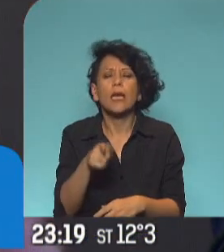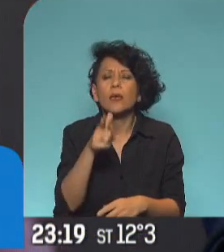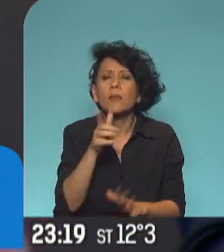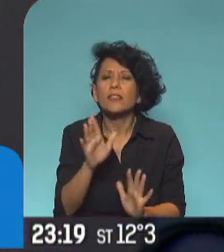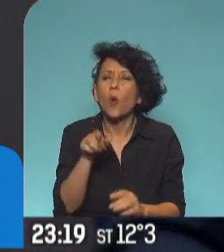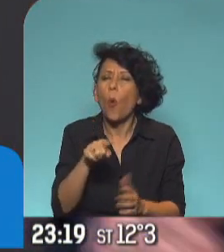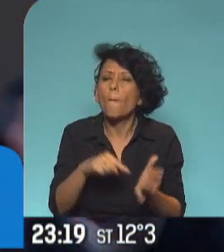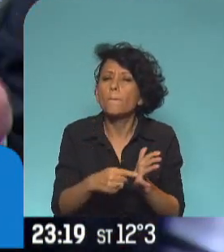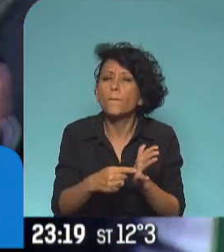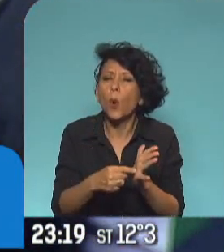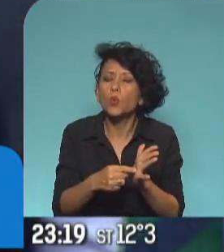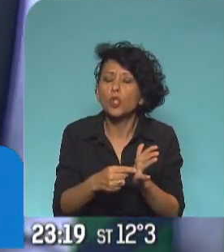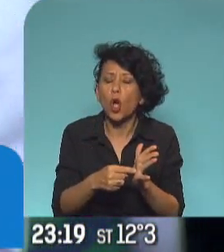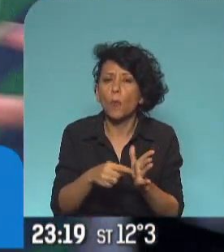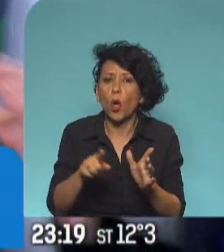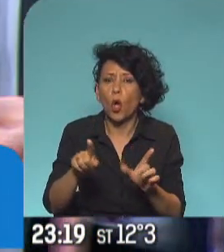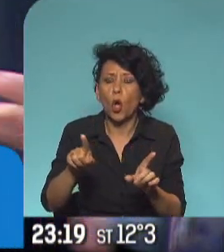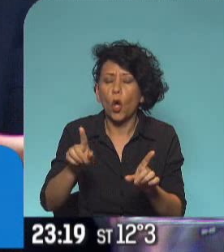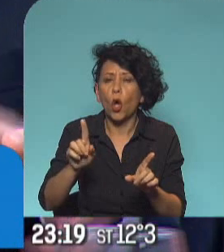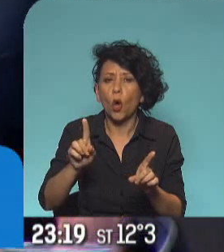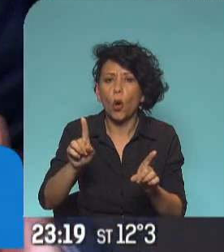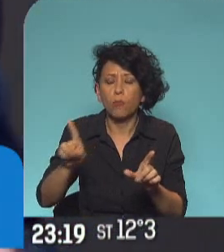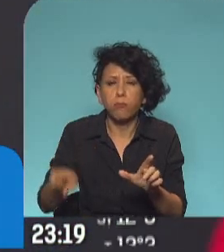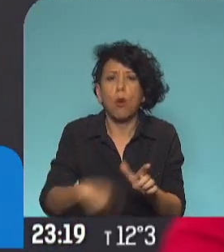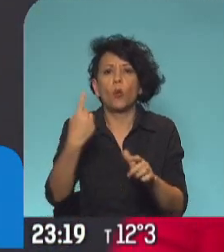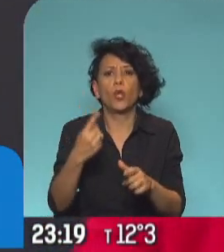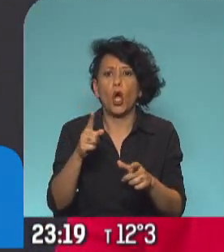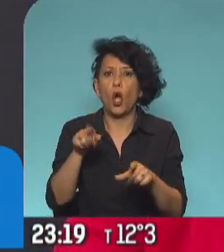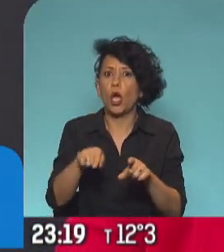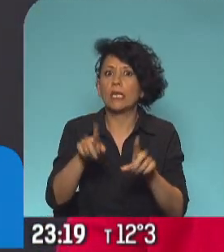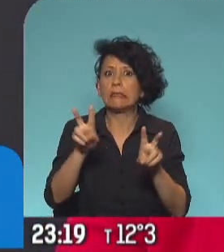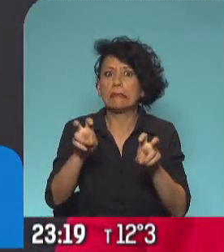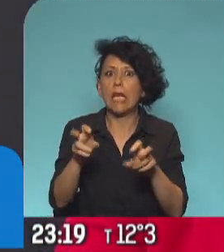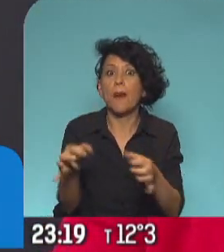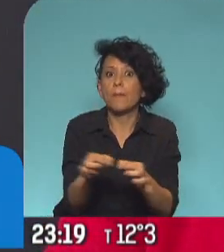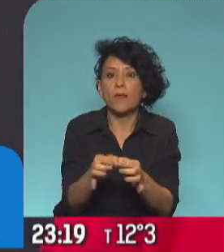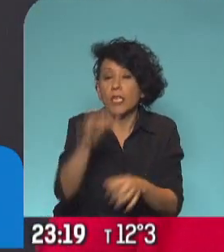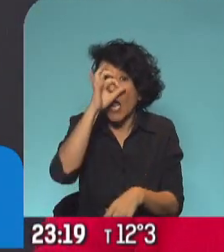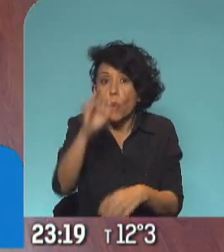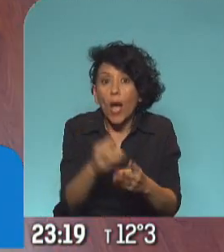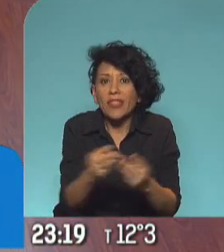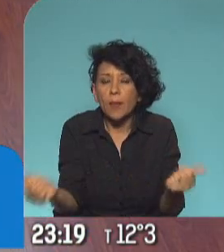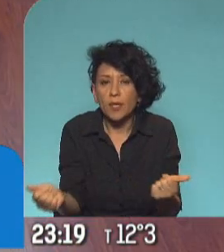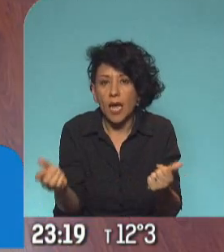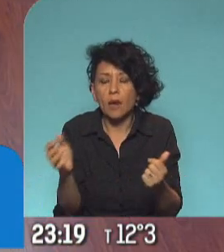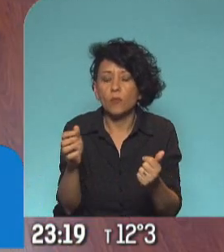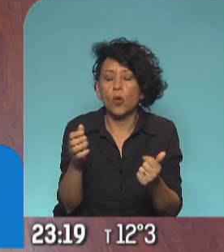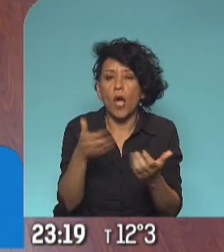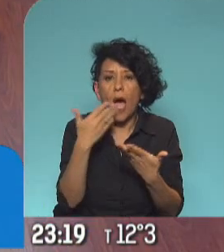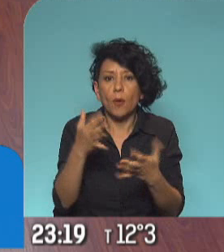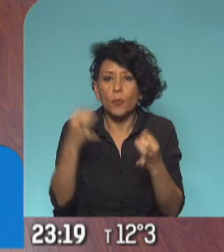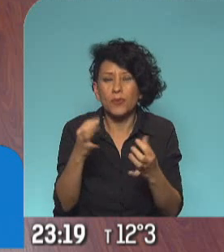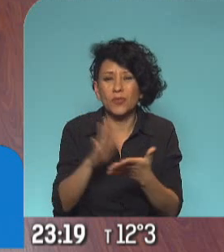punto que removió unas cosas que la Argentina tiene un problema con Malvinas, ¿no? No terminamos nunca de discutir el tema. Claramente es así